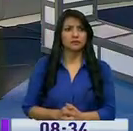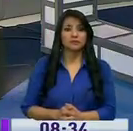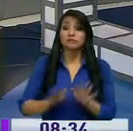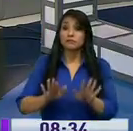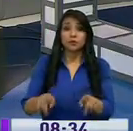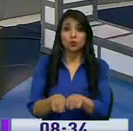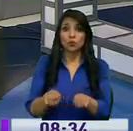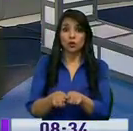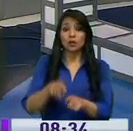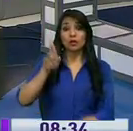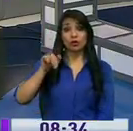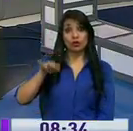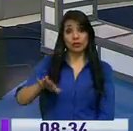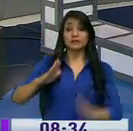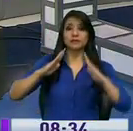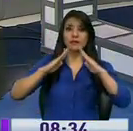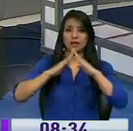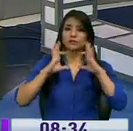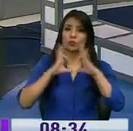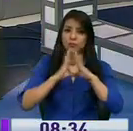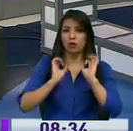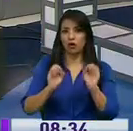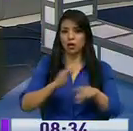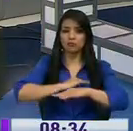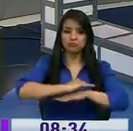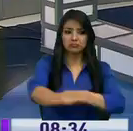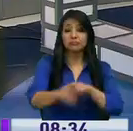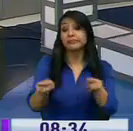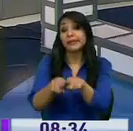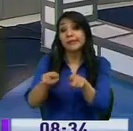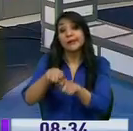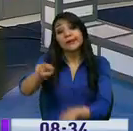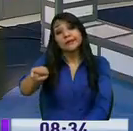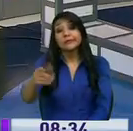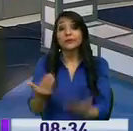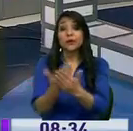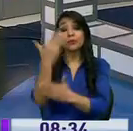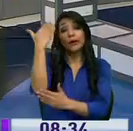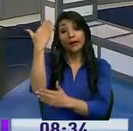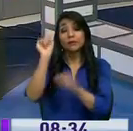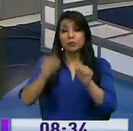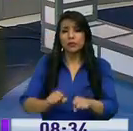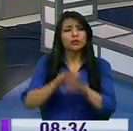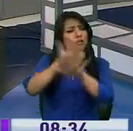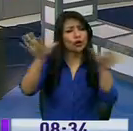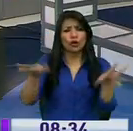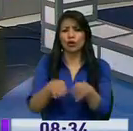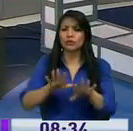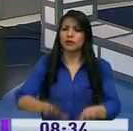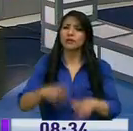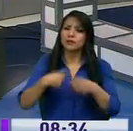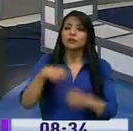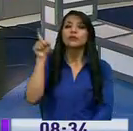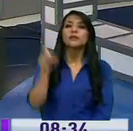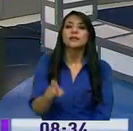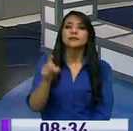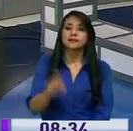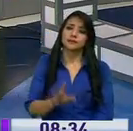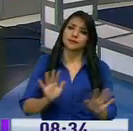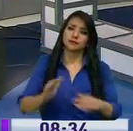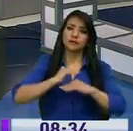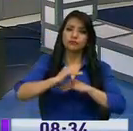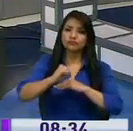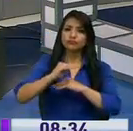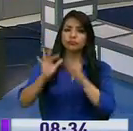proporcional. Rodas vive en Tumbaco, perfecto. Entonces, ojalá el alcalde haga lo mismo. Bueno, todos los sectores de nuestra capital